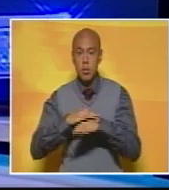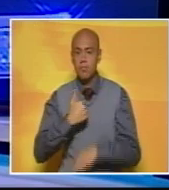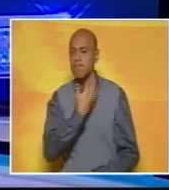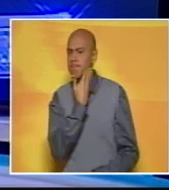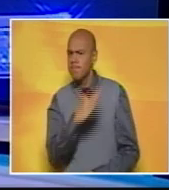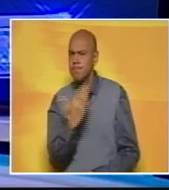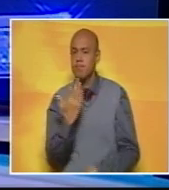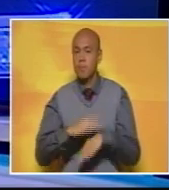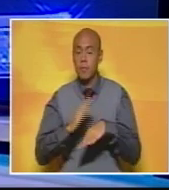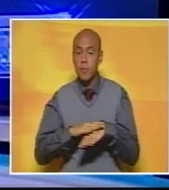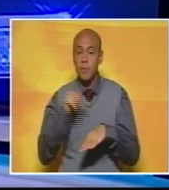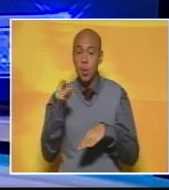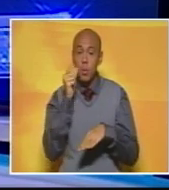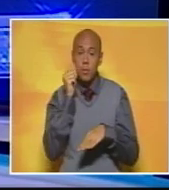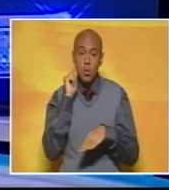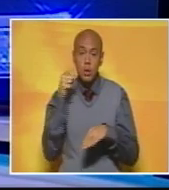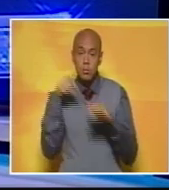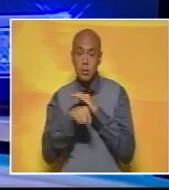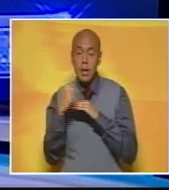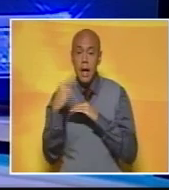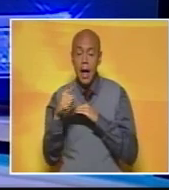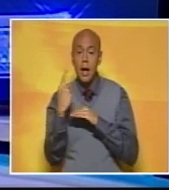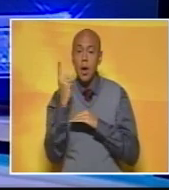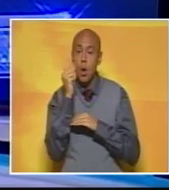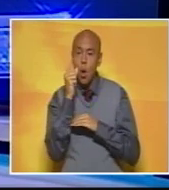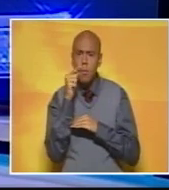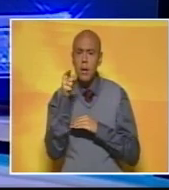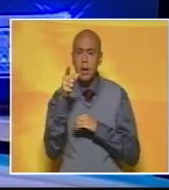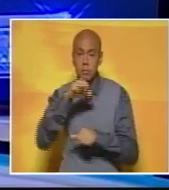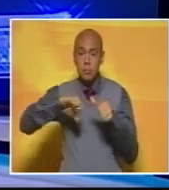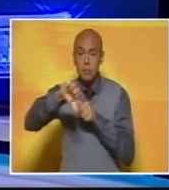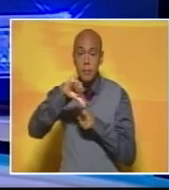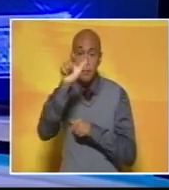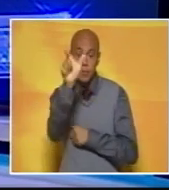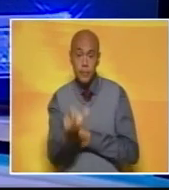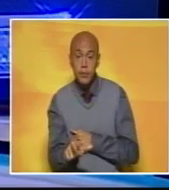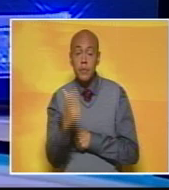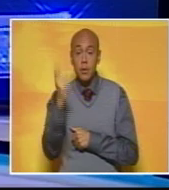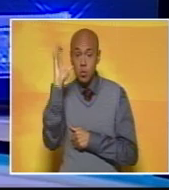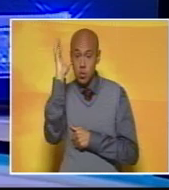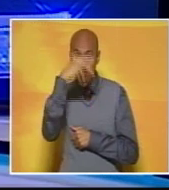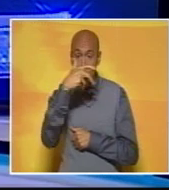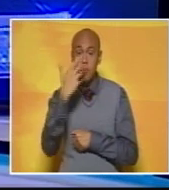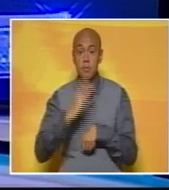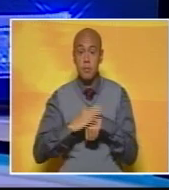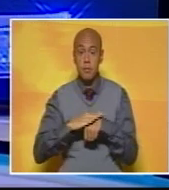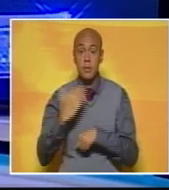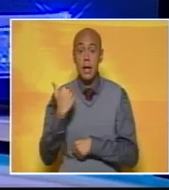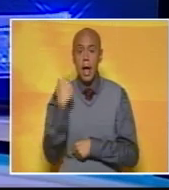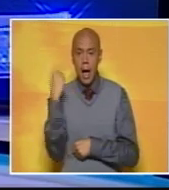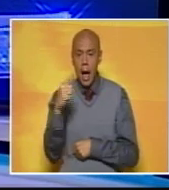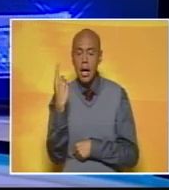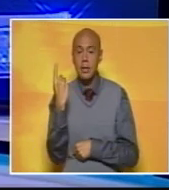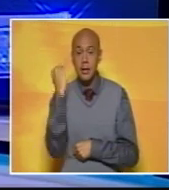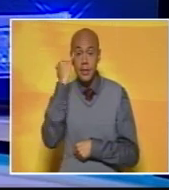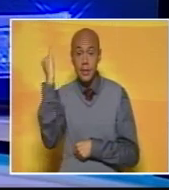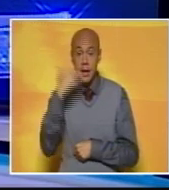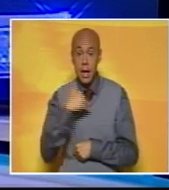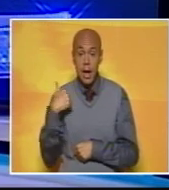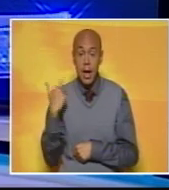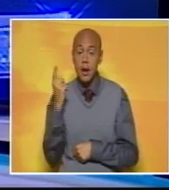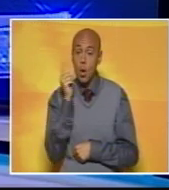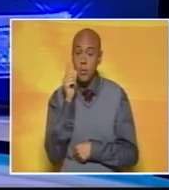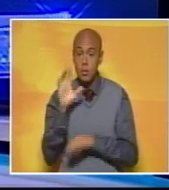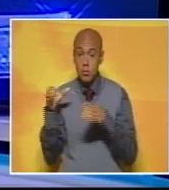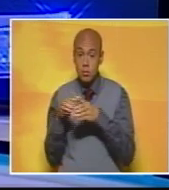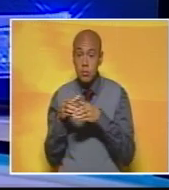rechazo hacia las intervenciones tras la declaración de su homólogo estadounidense Donald Trump, quien indicó su intención de designar a los